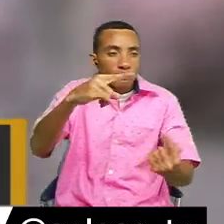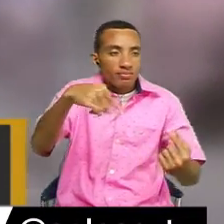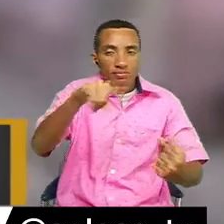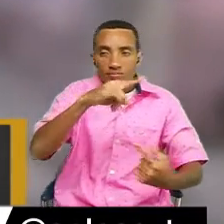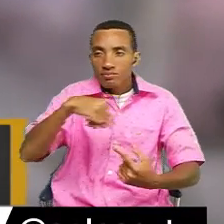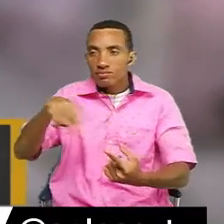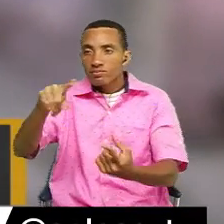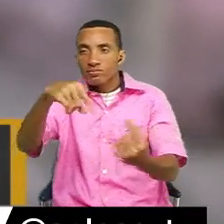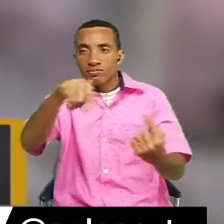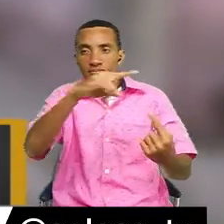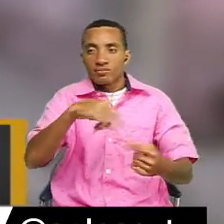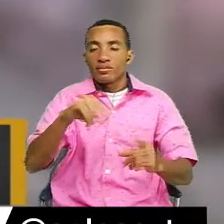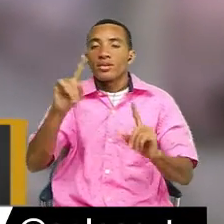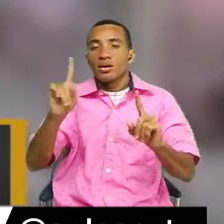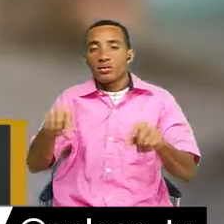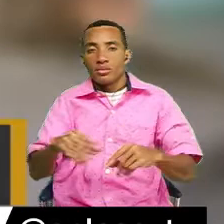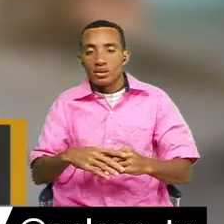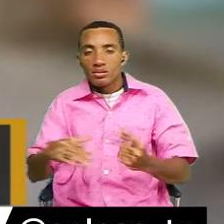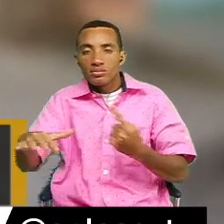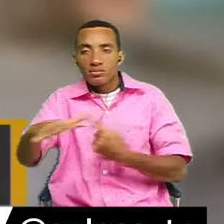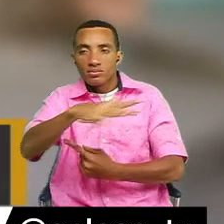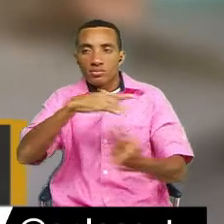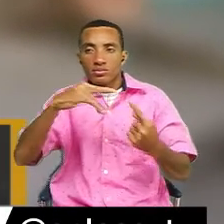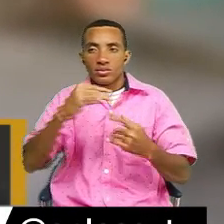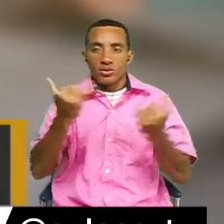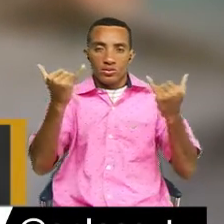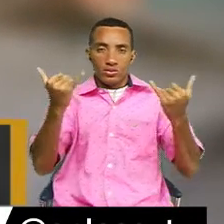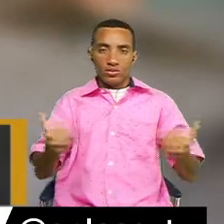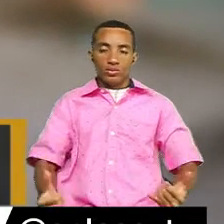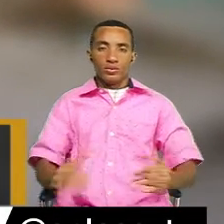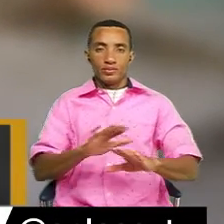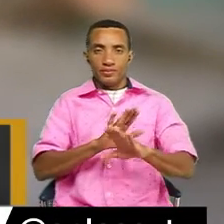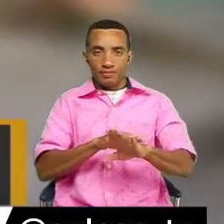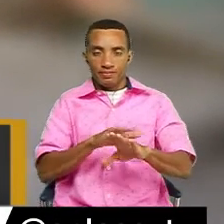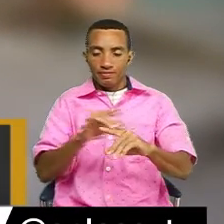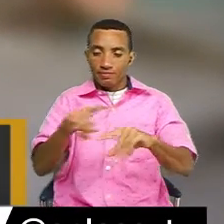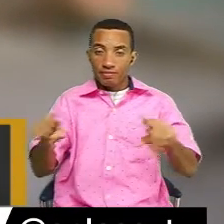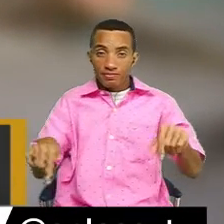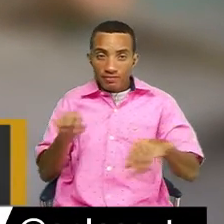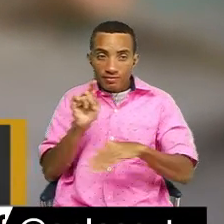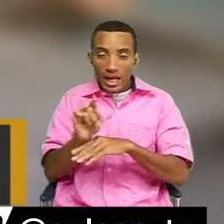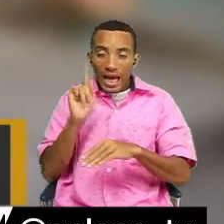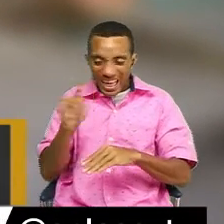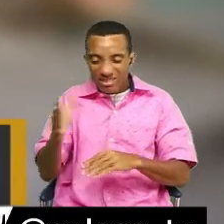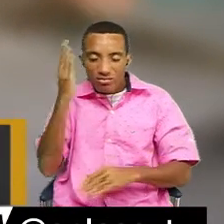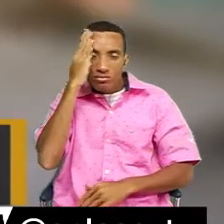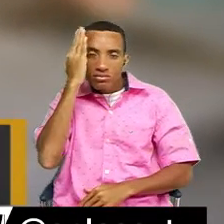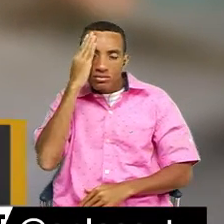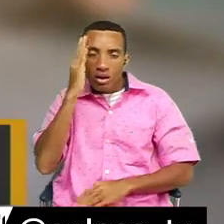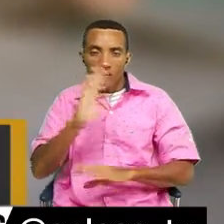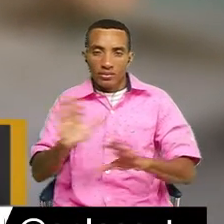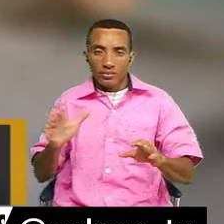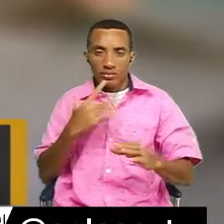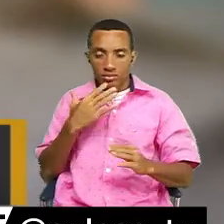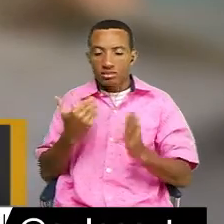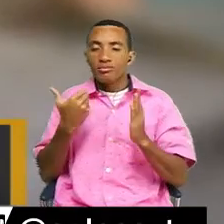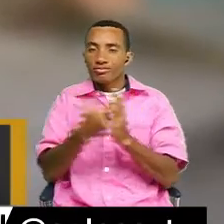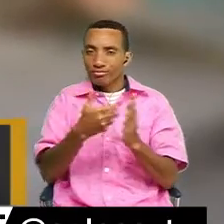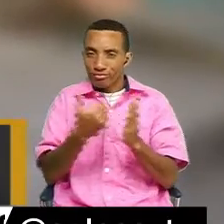establecido para este tipo de situaciones. Caso que está tratando directamente la Fiscalía General de la Nación dentro del acervo probatorio que ellos